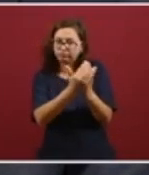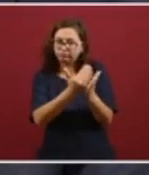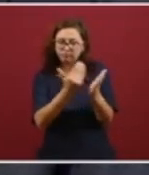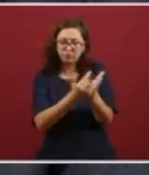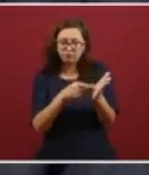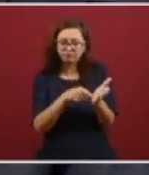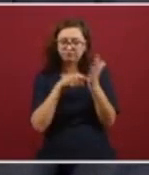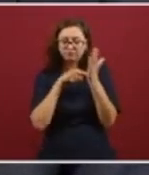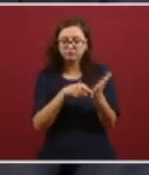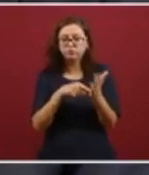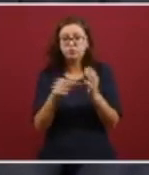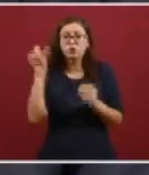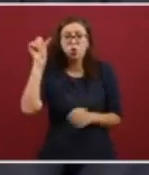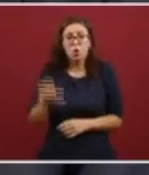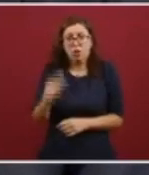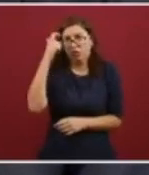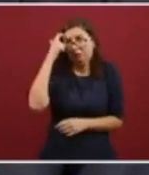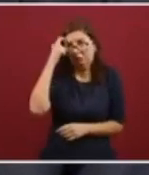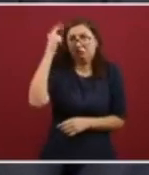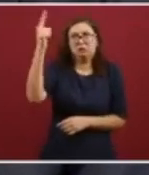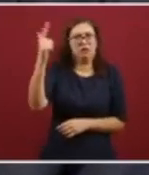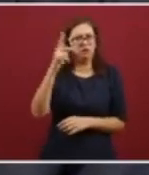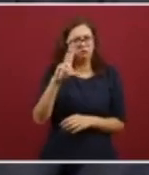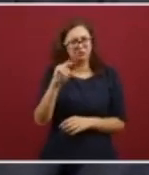se nos ocurrió